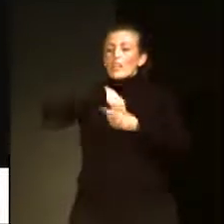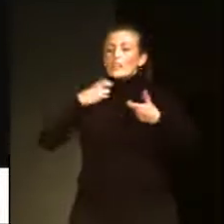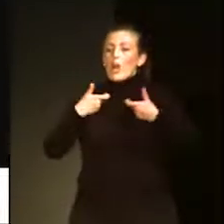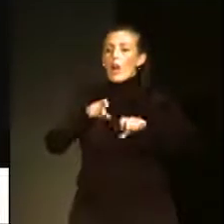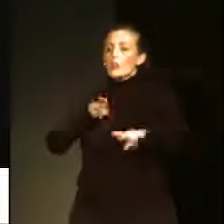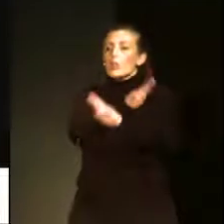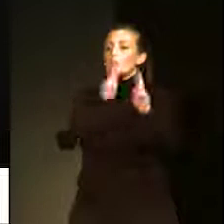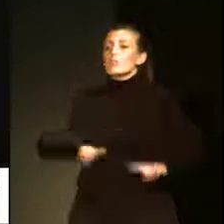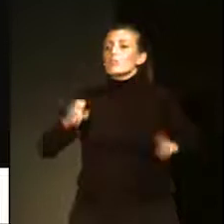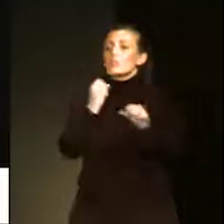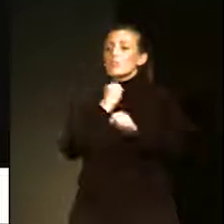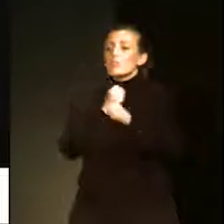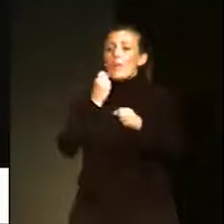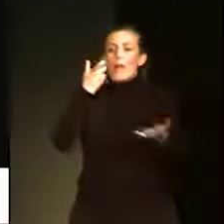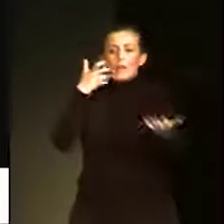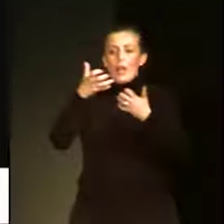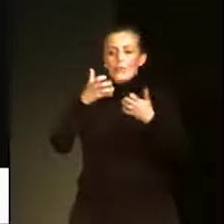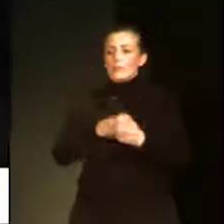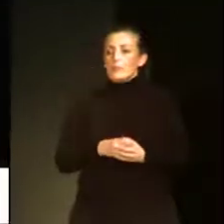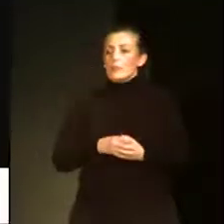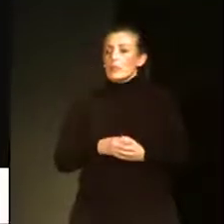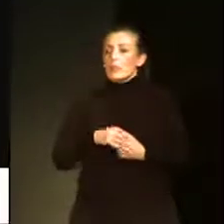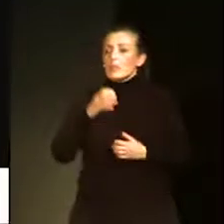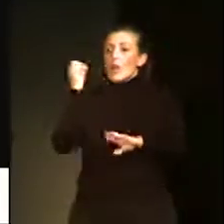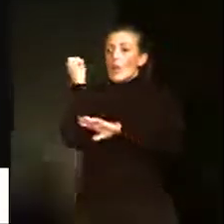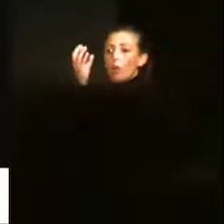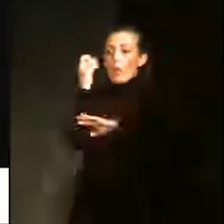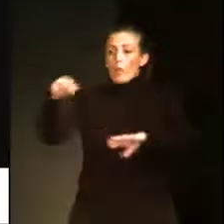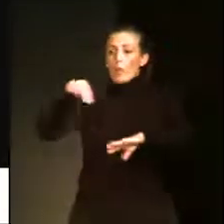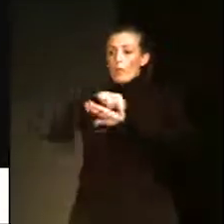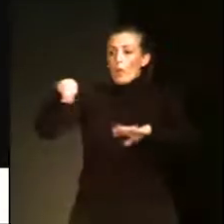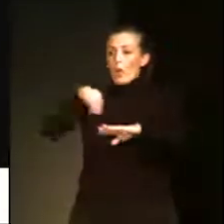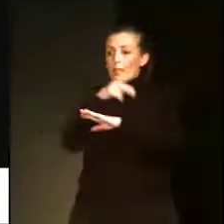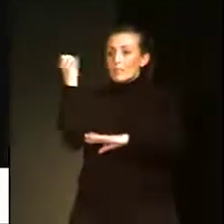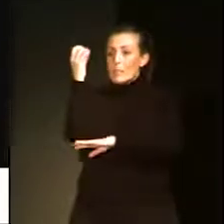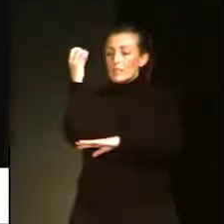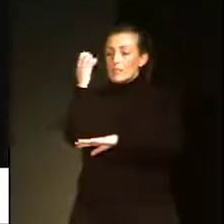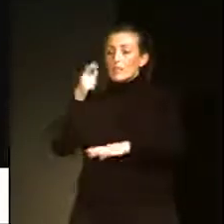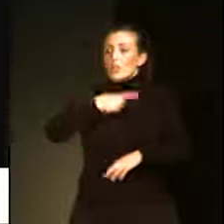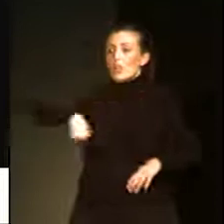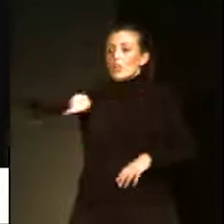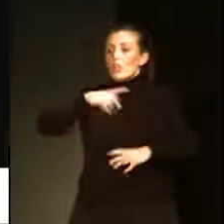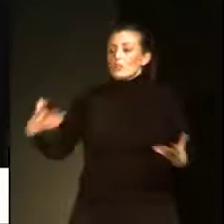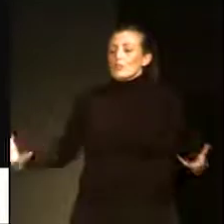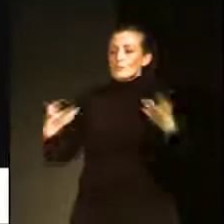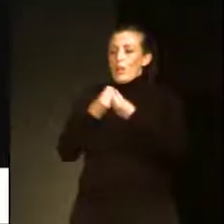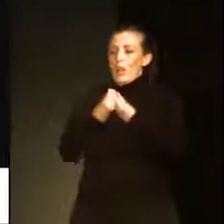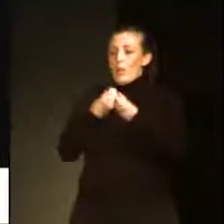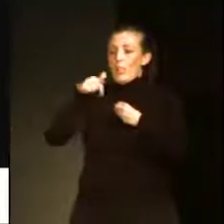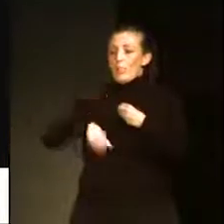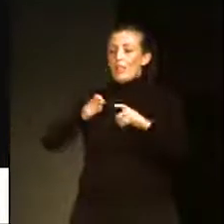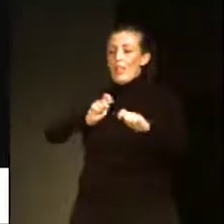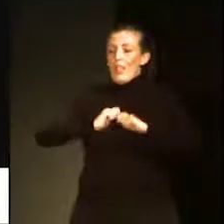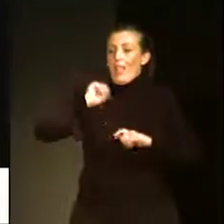internacional que trabajan en las artes escénicas. Los ponentes que han pasado por ellas son nuestros cómplices y